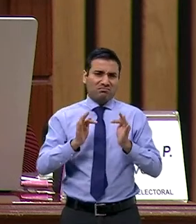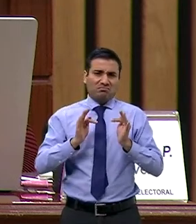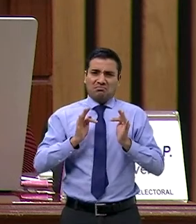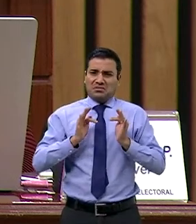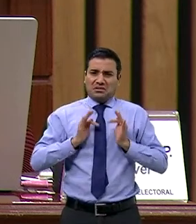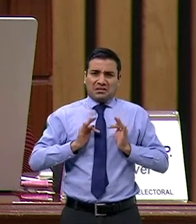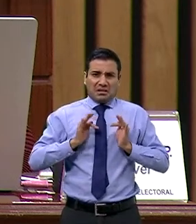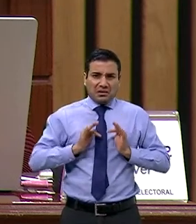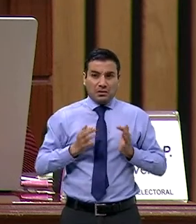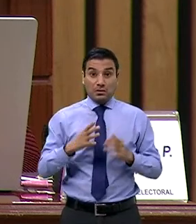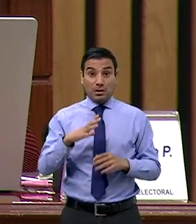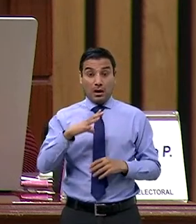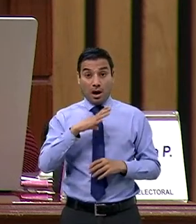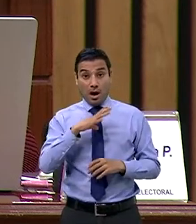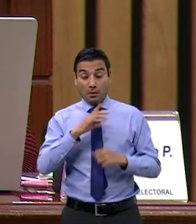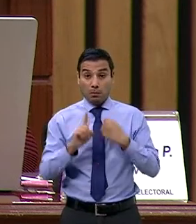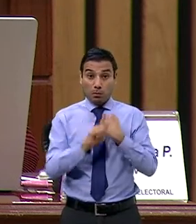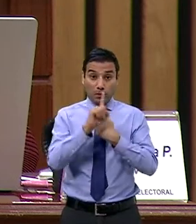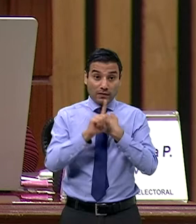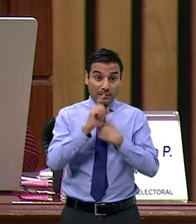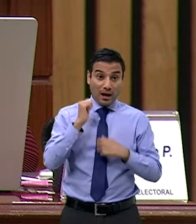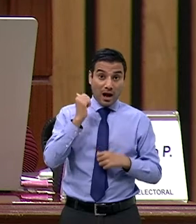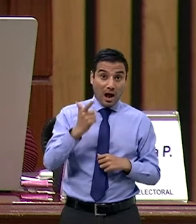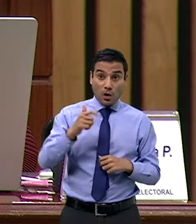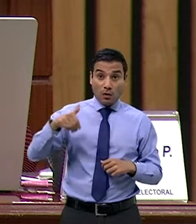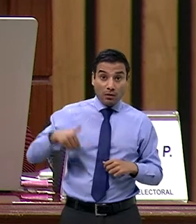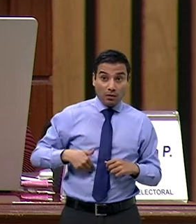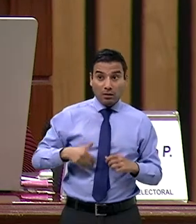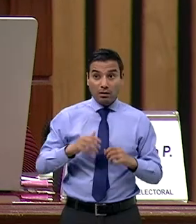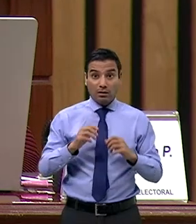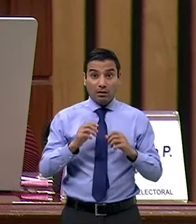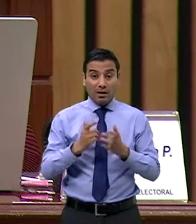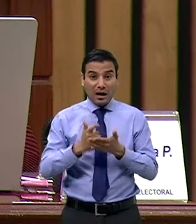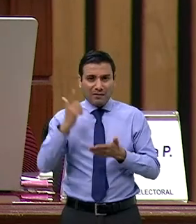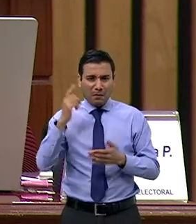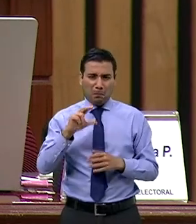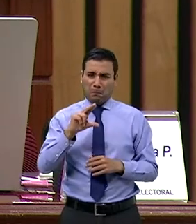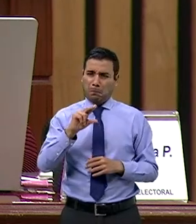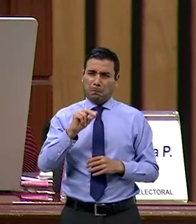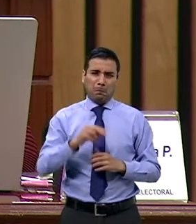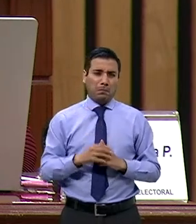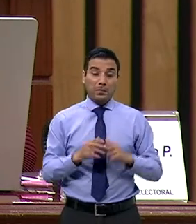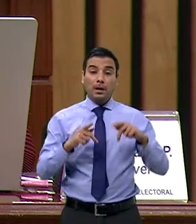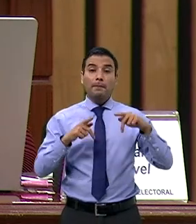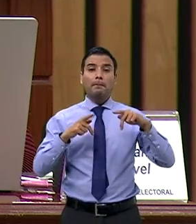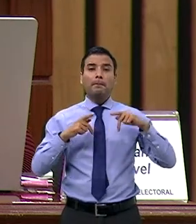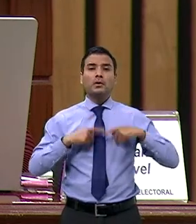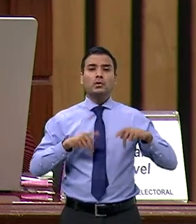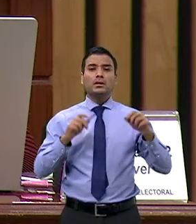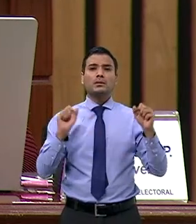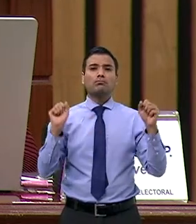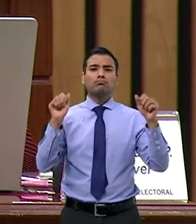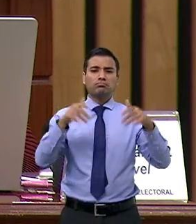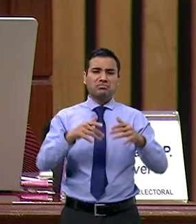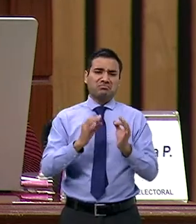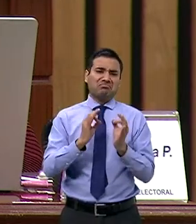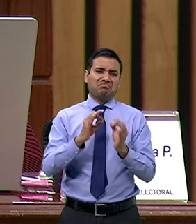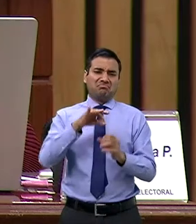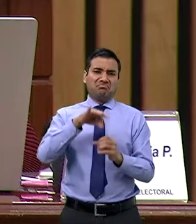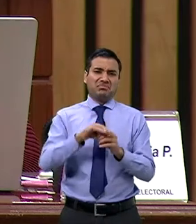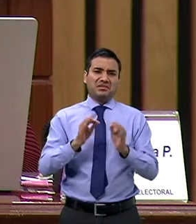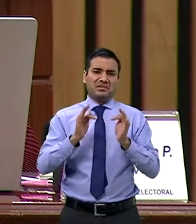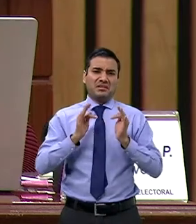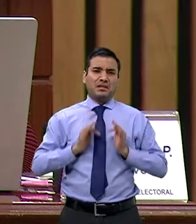ni contratiempos graves que impidieron que la ciudadanía emitiera su opinión y los que fueron reportados estuvieron completamente